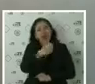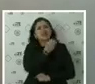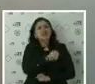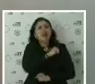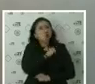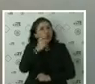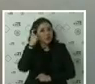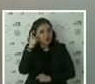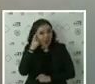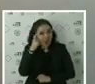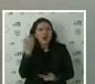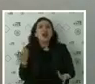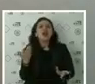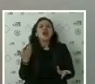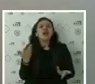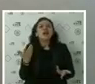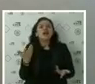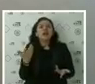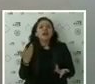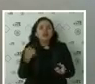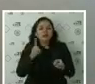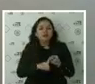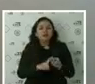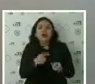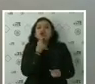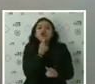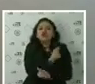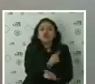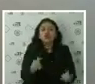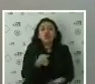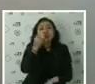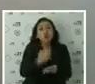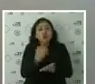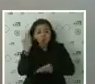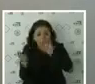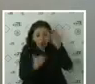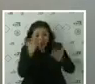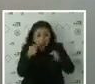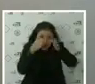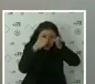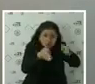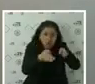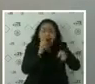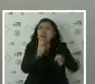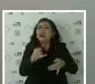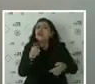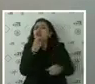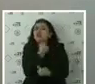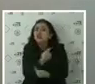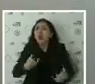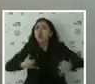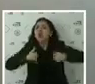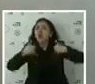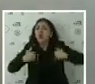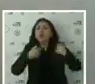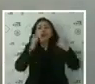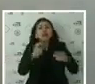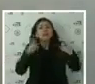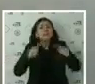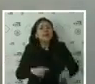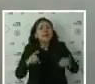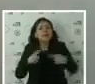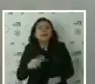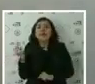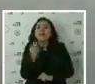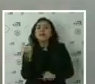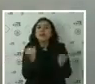salud mental, en cuanto a que los niños no simplemente son estudiantes, sino que son niños, son jóvenes, son personas